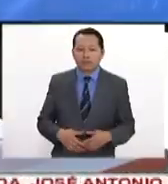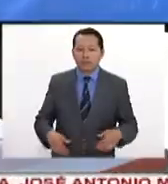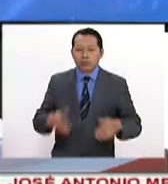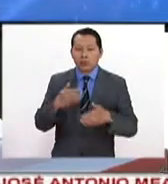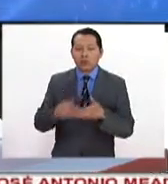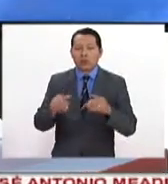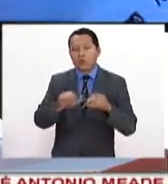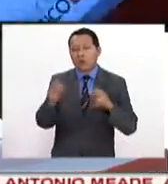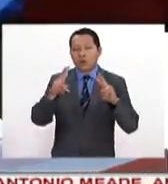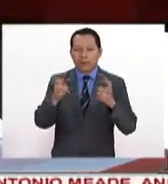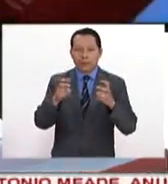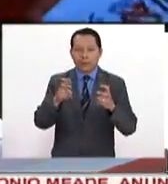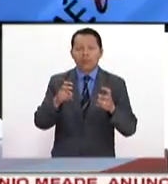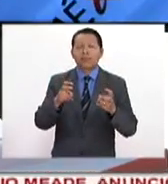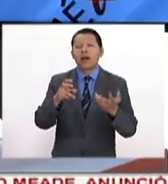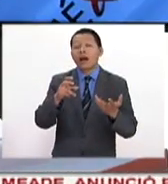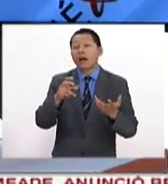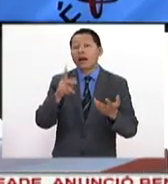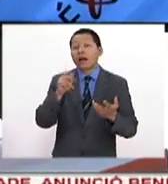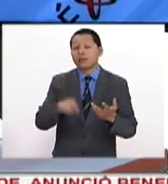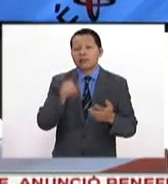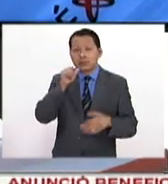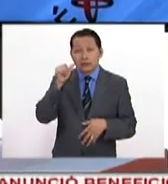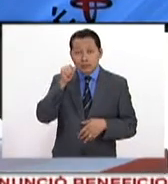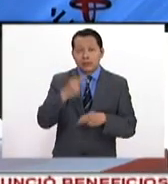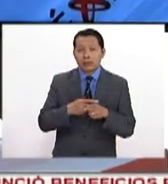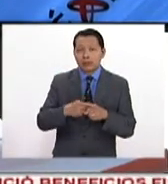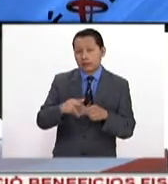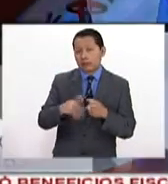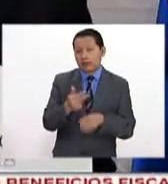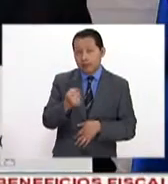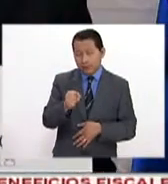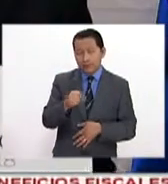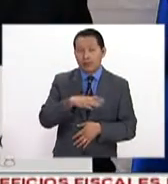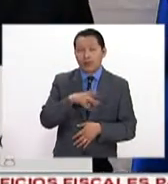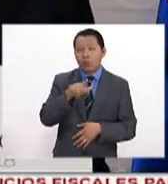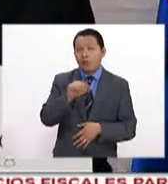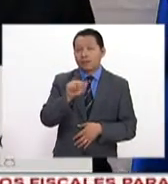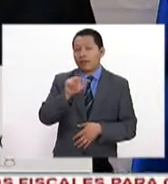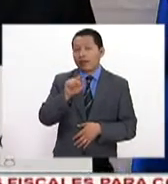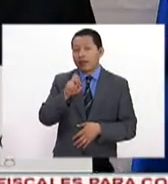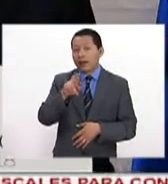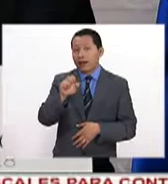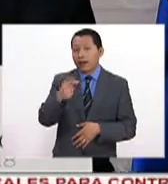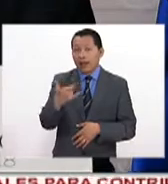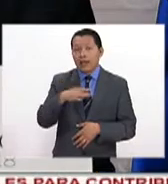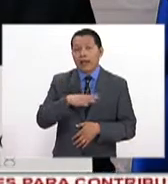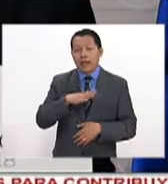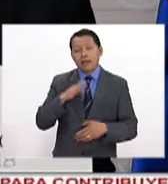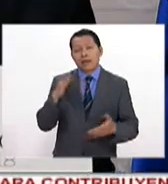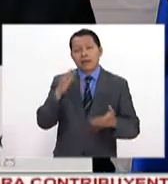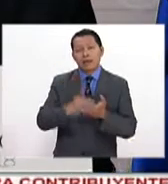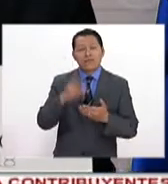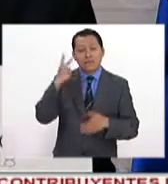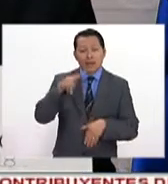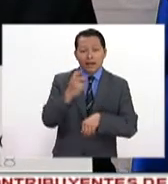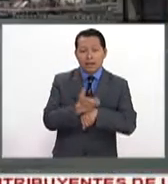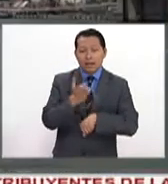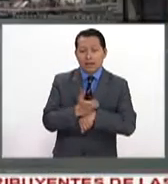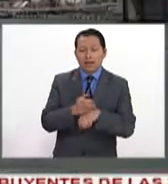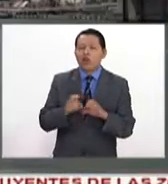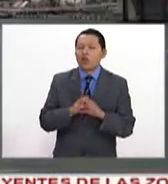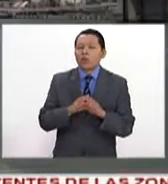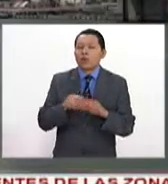Vámonos a otros temas. Desde ayer y hasta el 13 de septiembre, el canciller Luis Videgaray realiza una gira de trabajo por los Estados Unidos. Como parte de